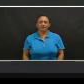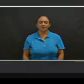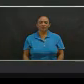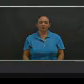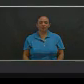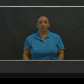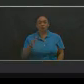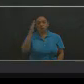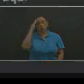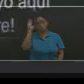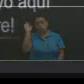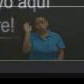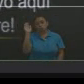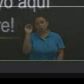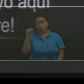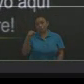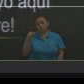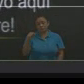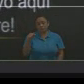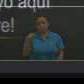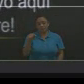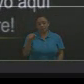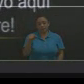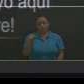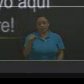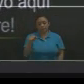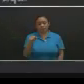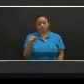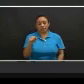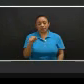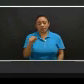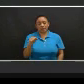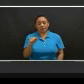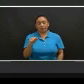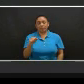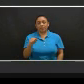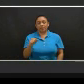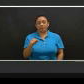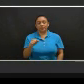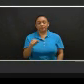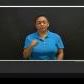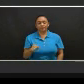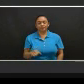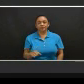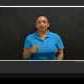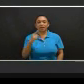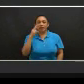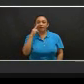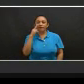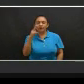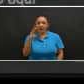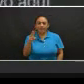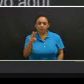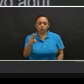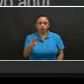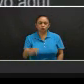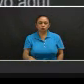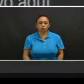No sé si voy a... No, lo hice mal. Vamos a ver.